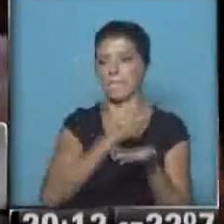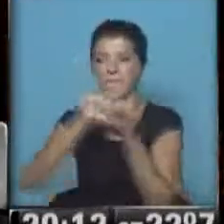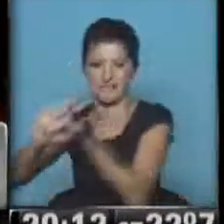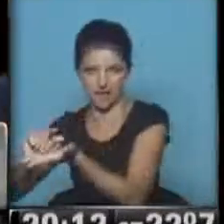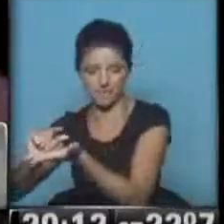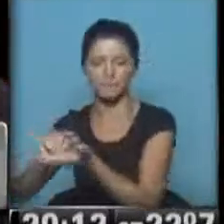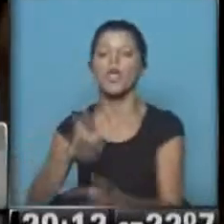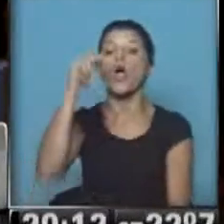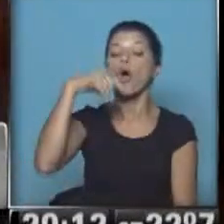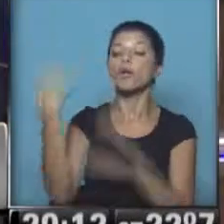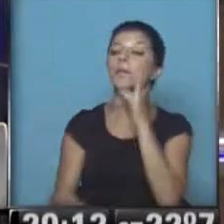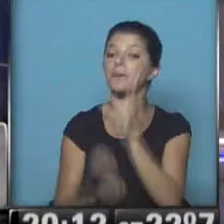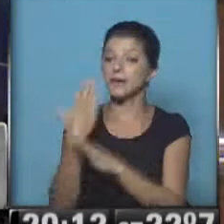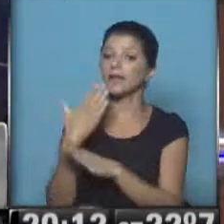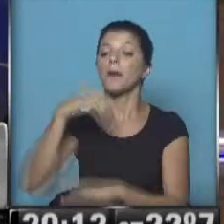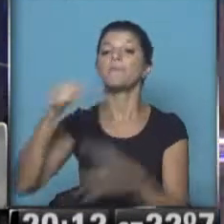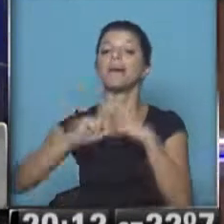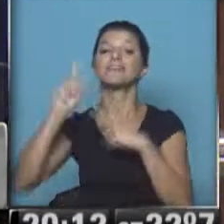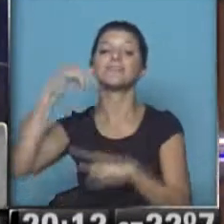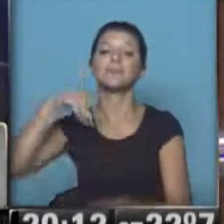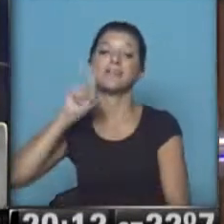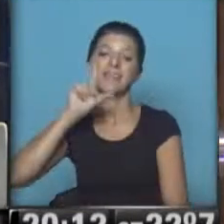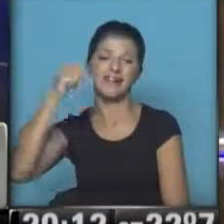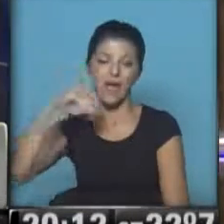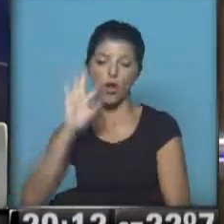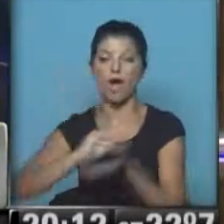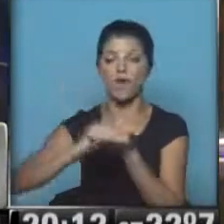lugar Maximiliano Rusconi, abogado de Lagomarsino.